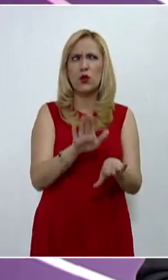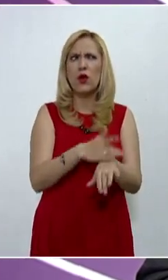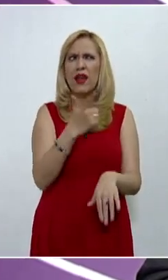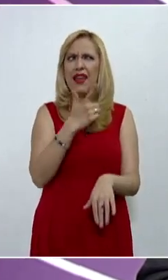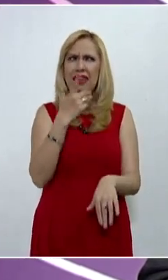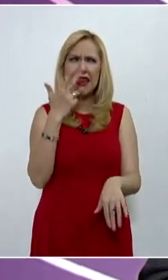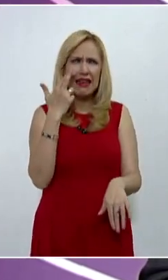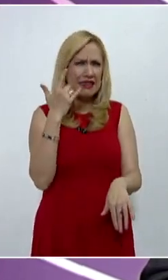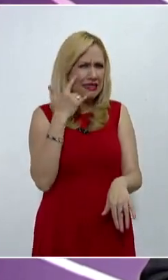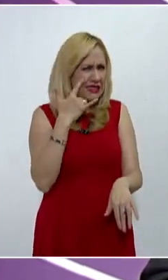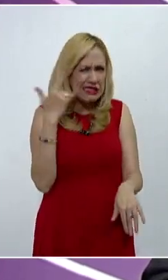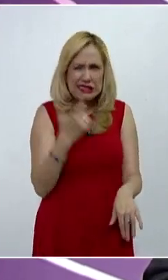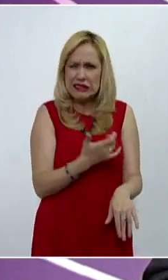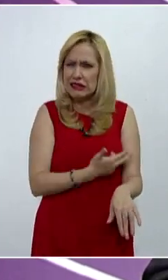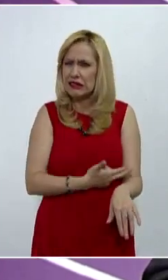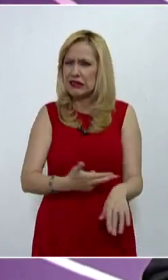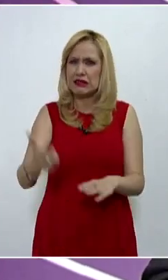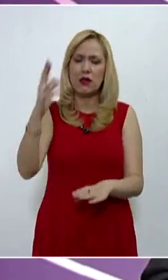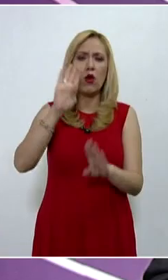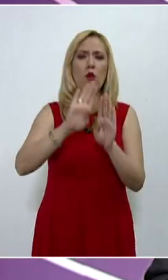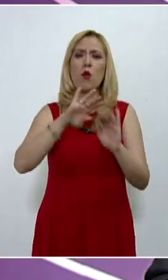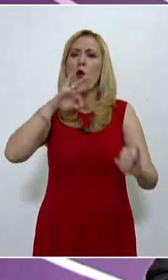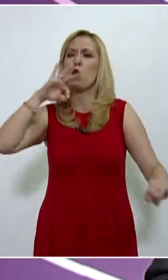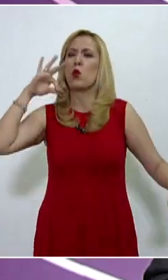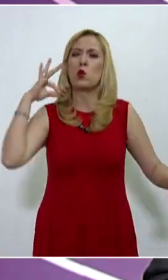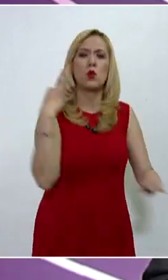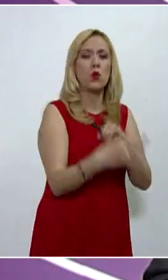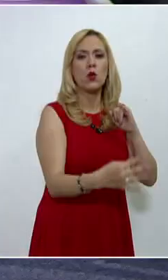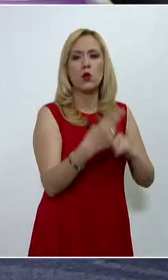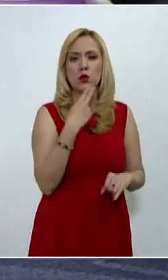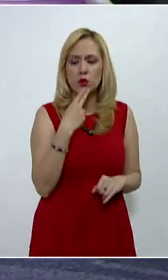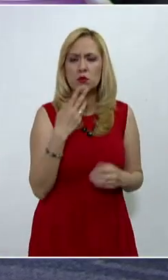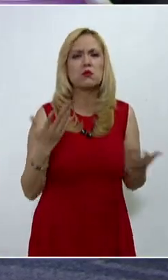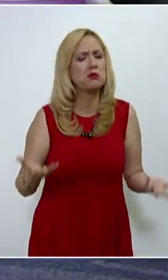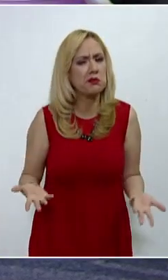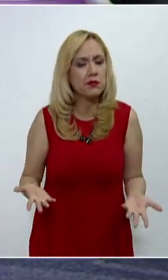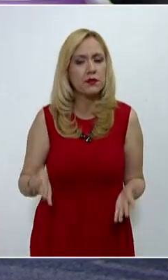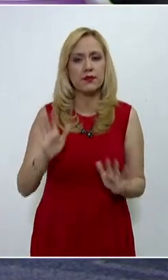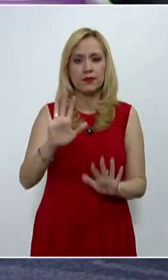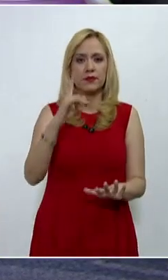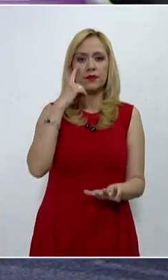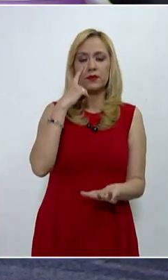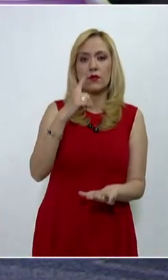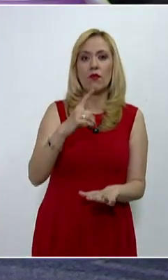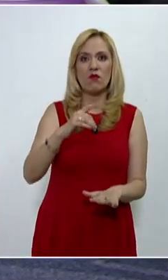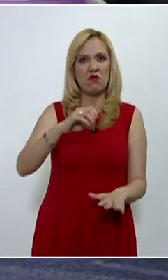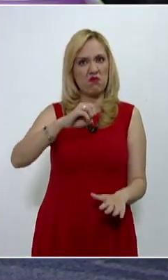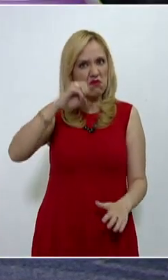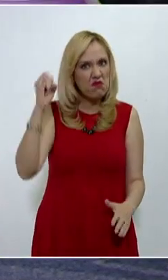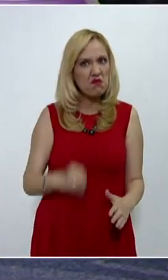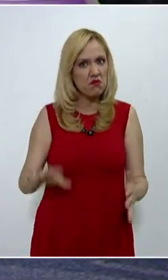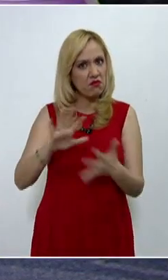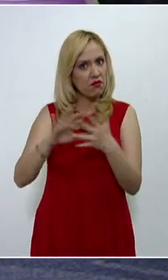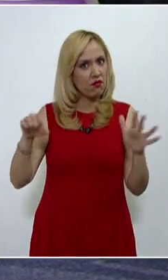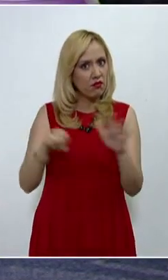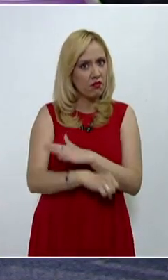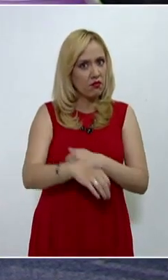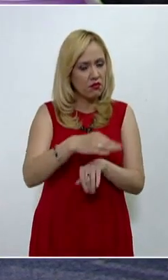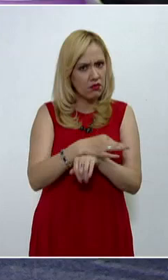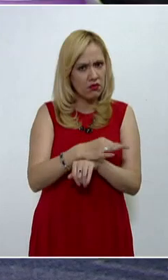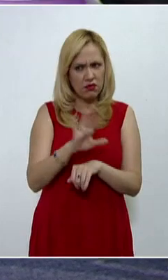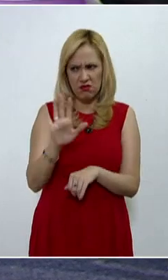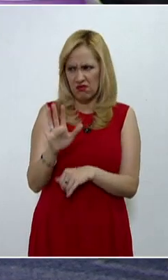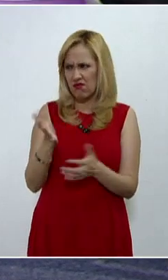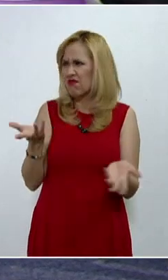y proporcional. Platicábamos de la prisión preventiva oficiosa. ¿Qué es esto? No estábamos hablando que tenía